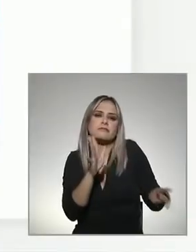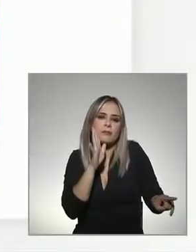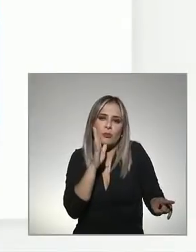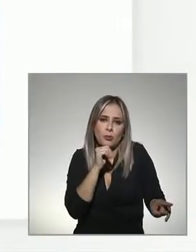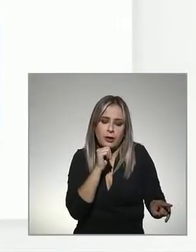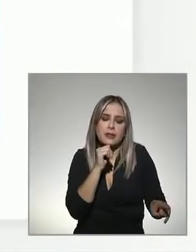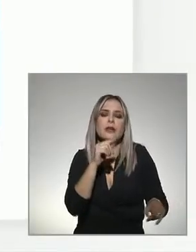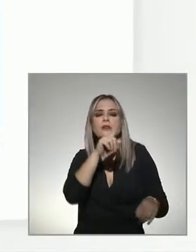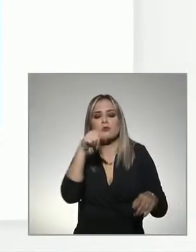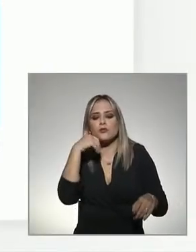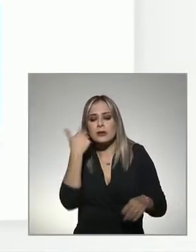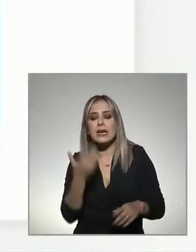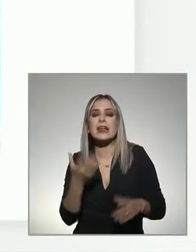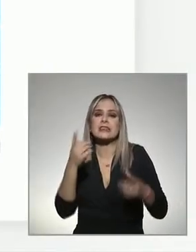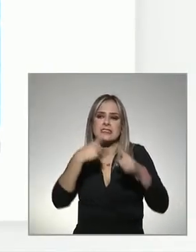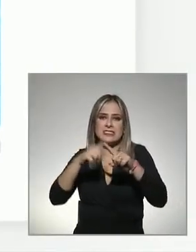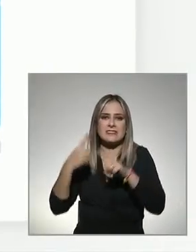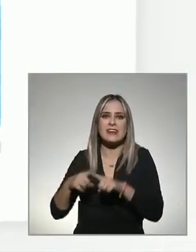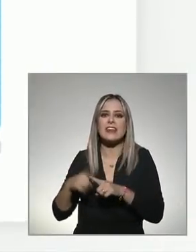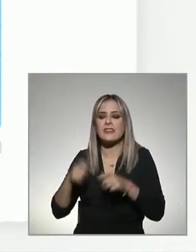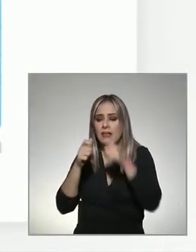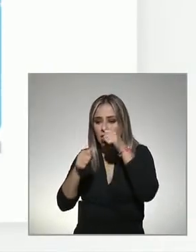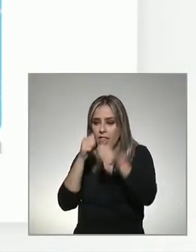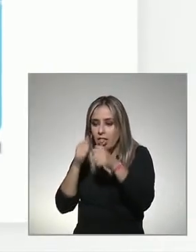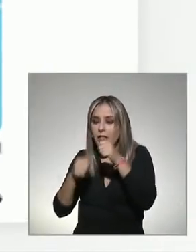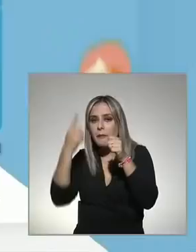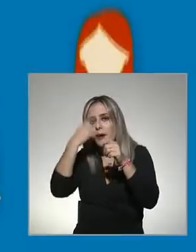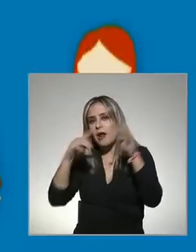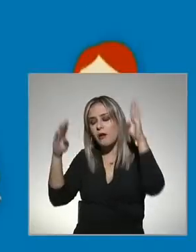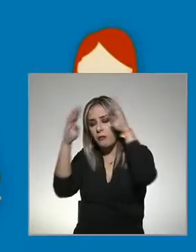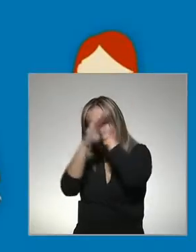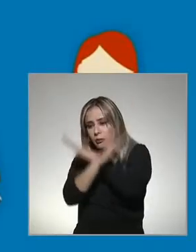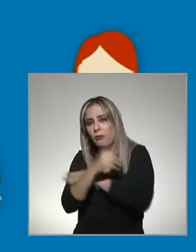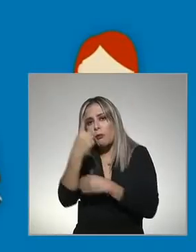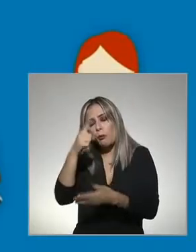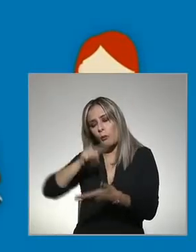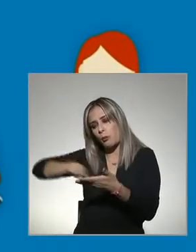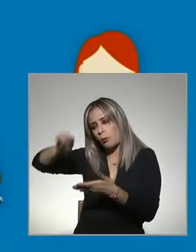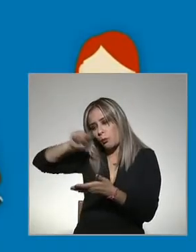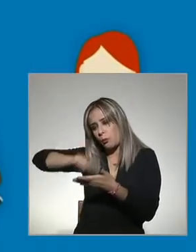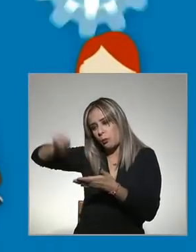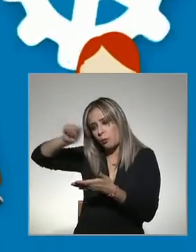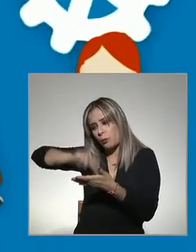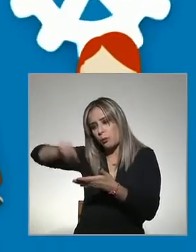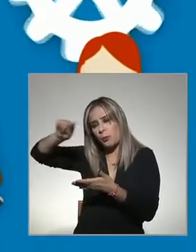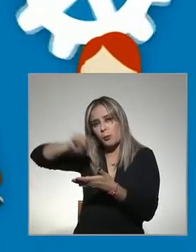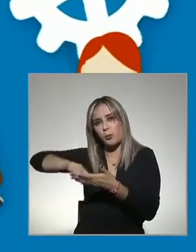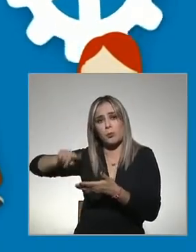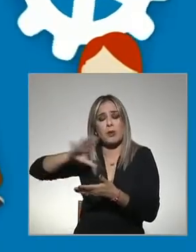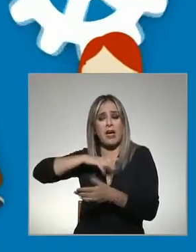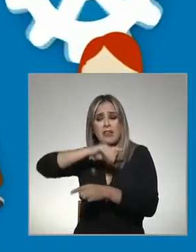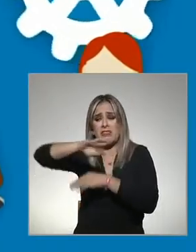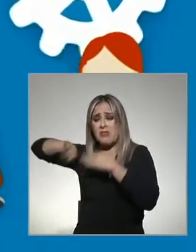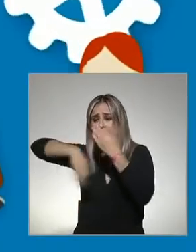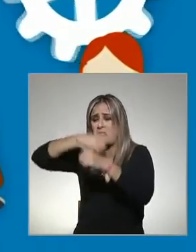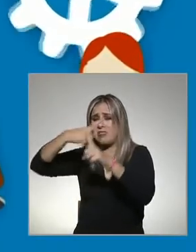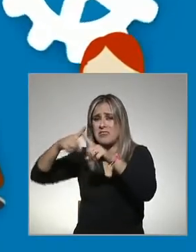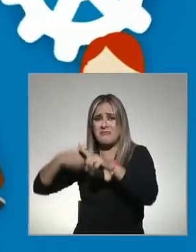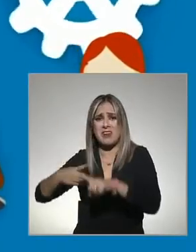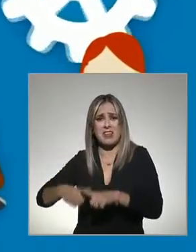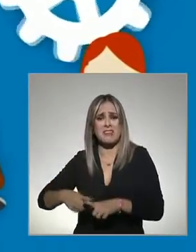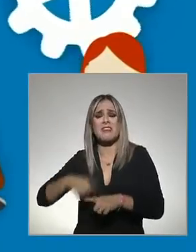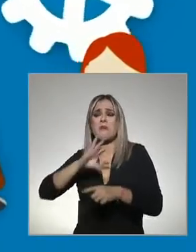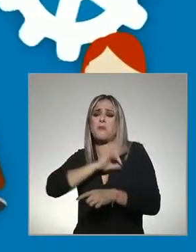contenidos y entretenimiento en segundos, con el uso de un solo dedo, el mundo al alcance de todos. Podemos